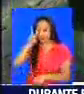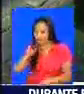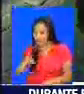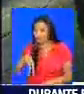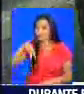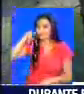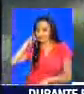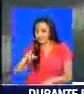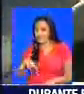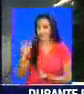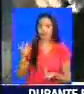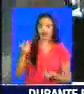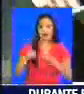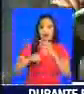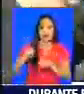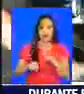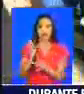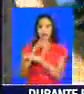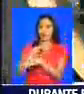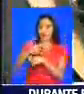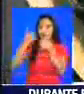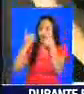acerca de los cambios,